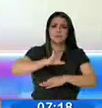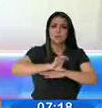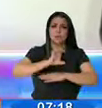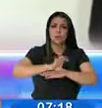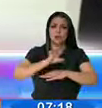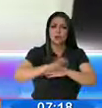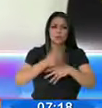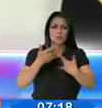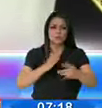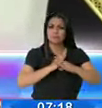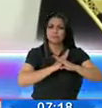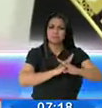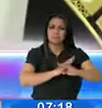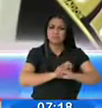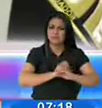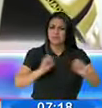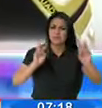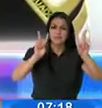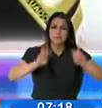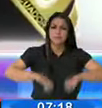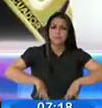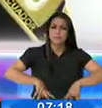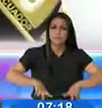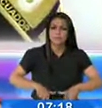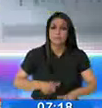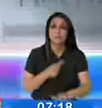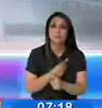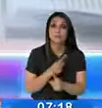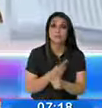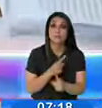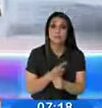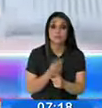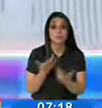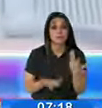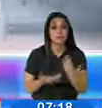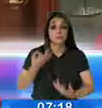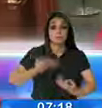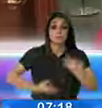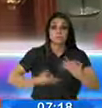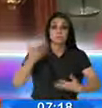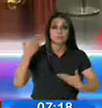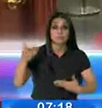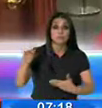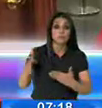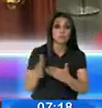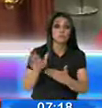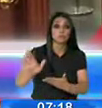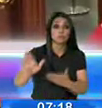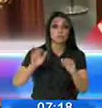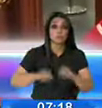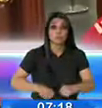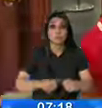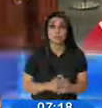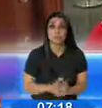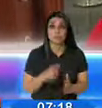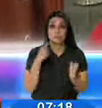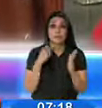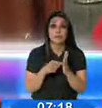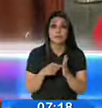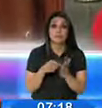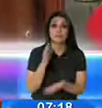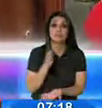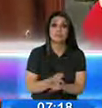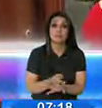en la indefensión ante casos de corrupción y por ello acá no descartan un juicio político. Solamente con ese hecho del abandono